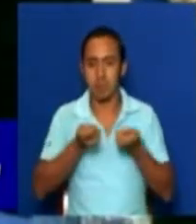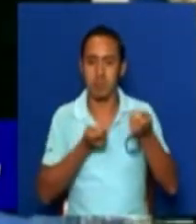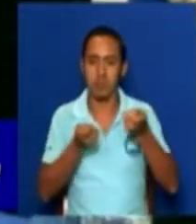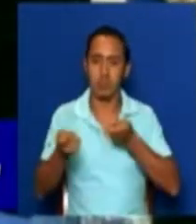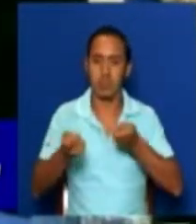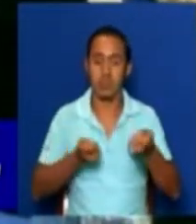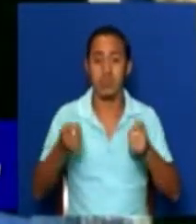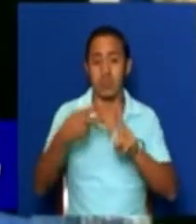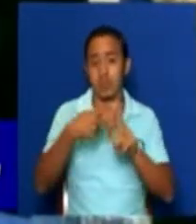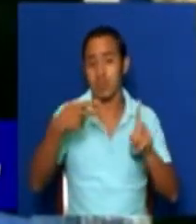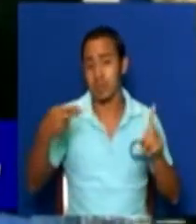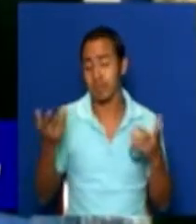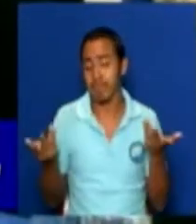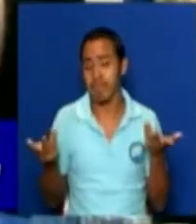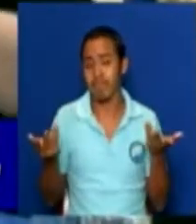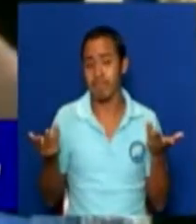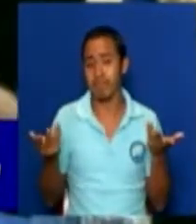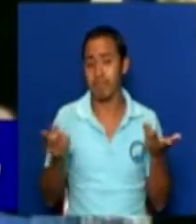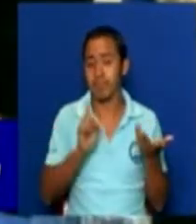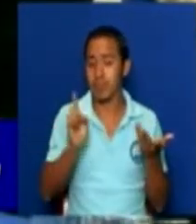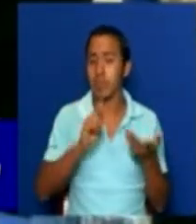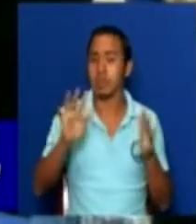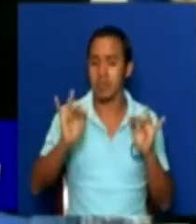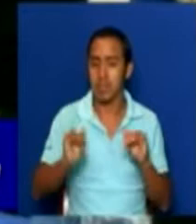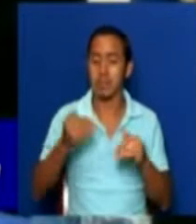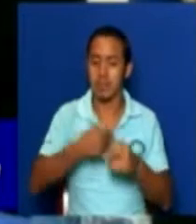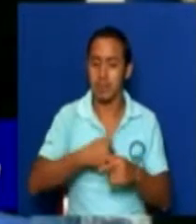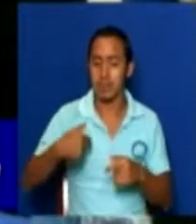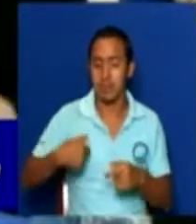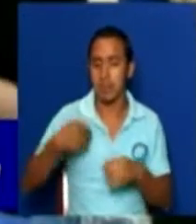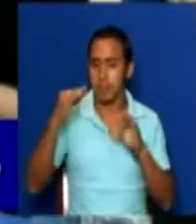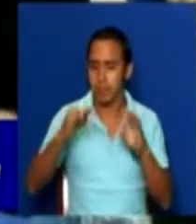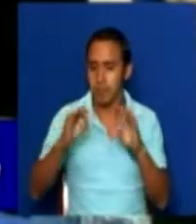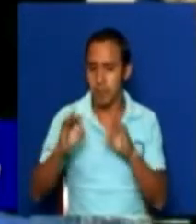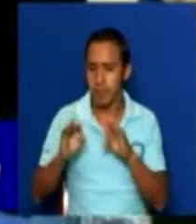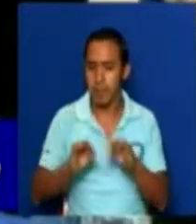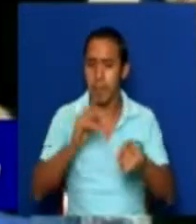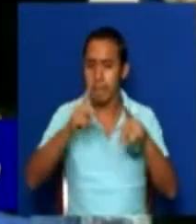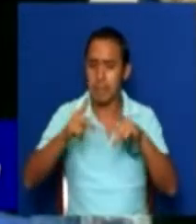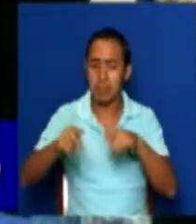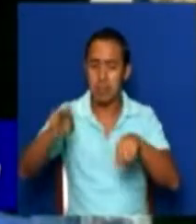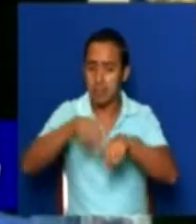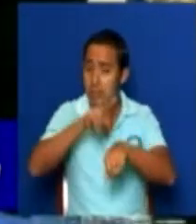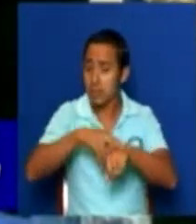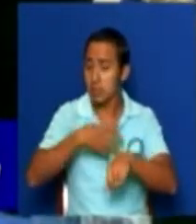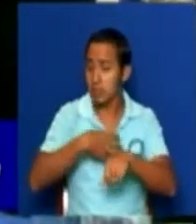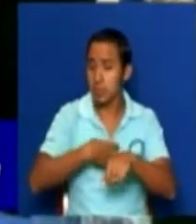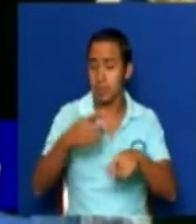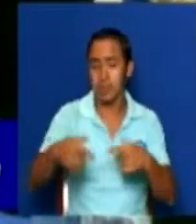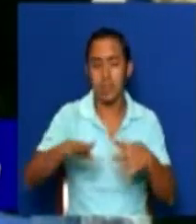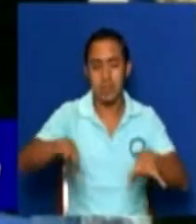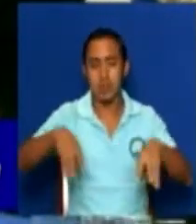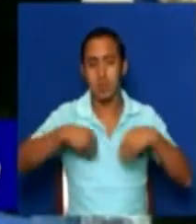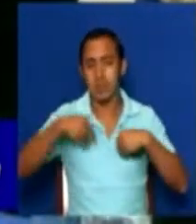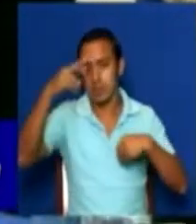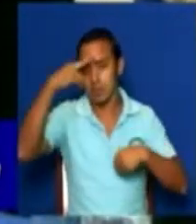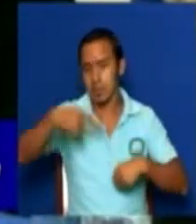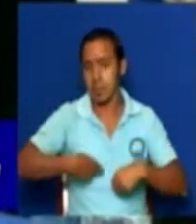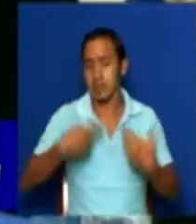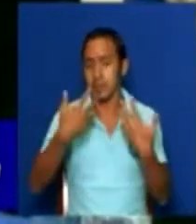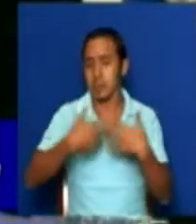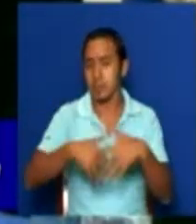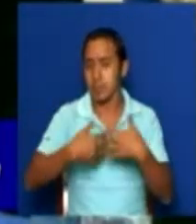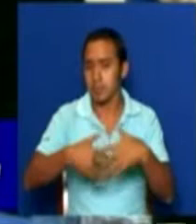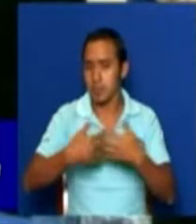este tipo. Entonces, lo ideal es que se vengan formando los profesionales nacionales para que puedan ir asumiendo, incluso para la misma